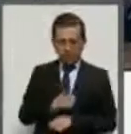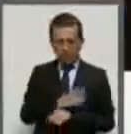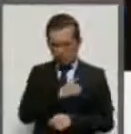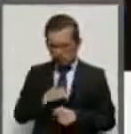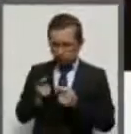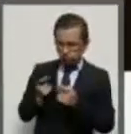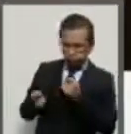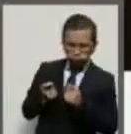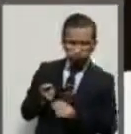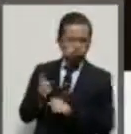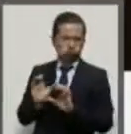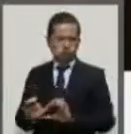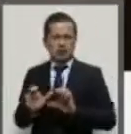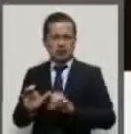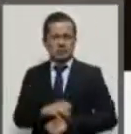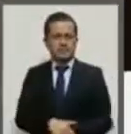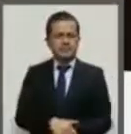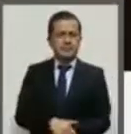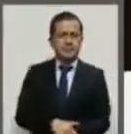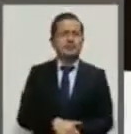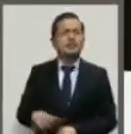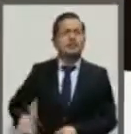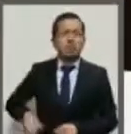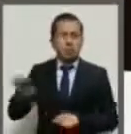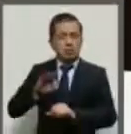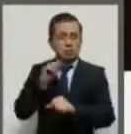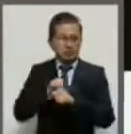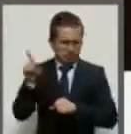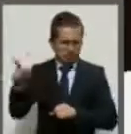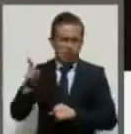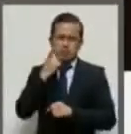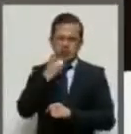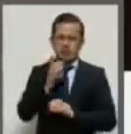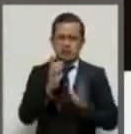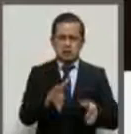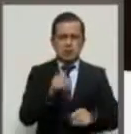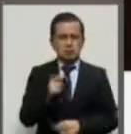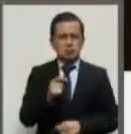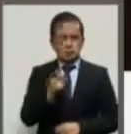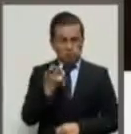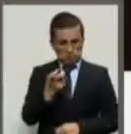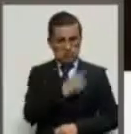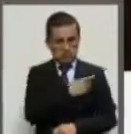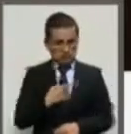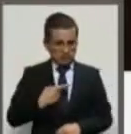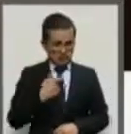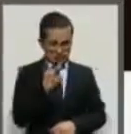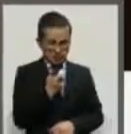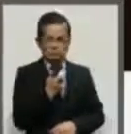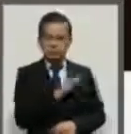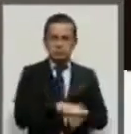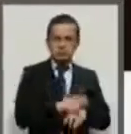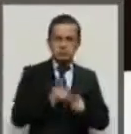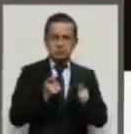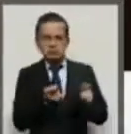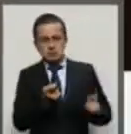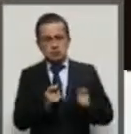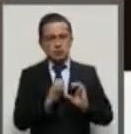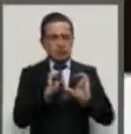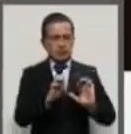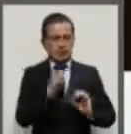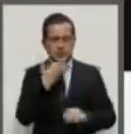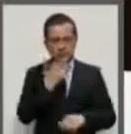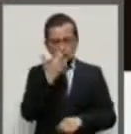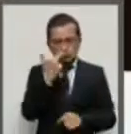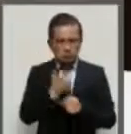A nivel federal, ya se ha dicho, habrá un manejo responsable de la deuda y no se permitirá su incremento.